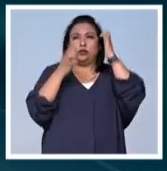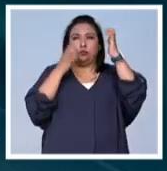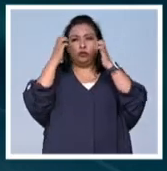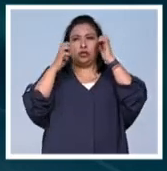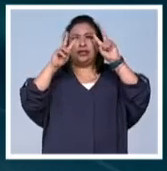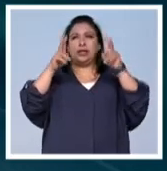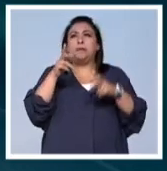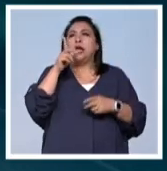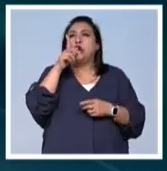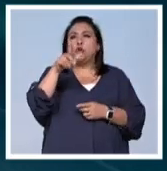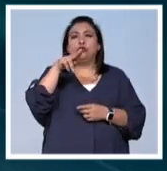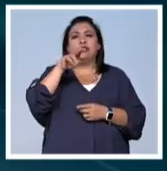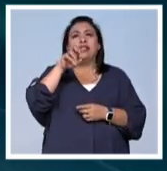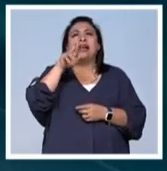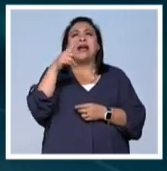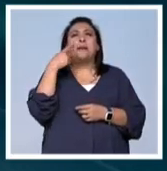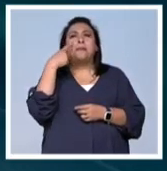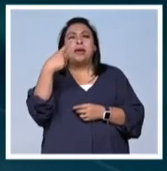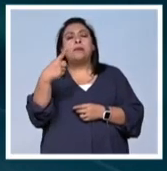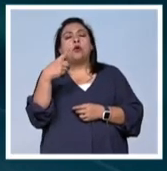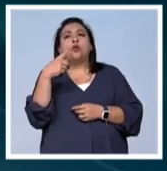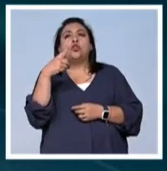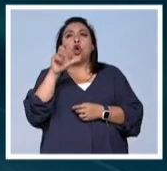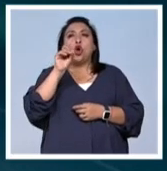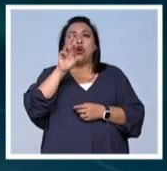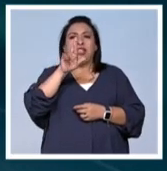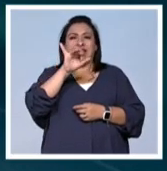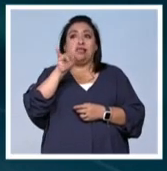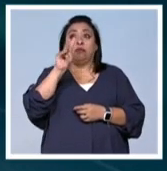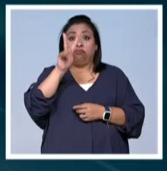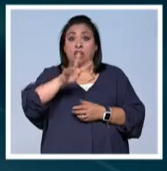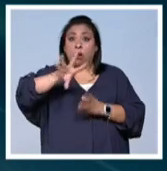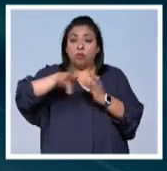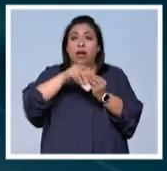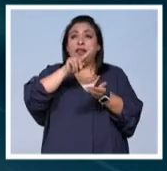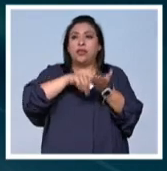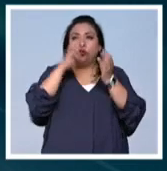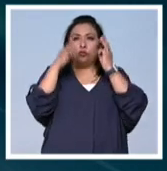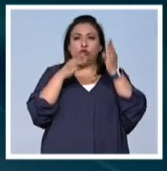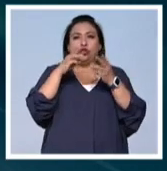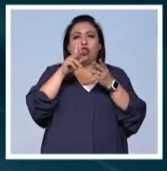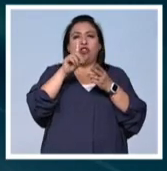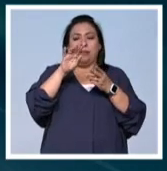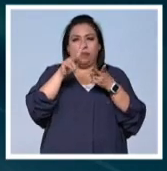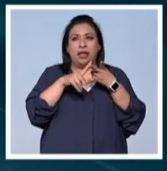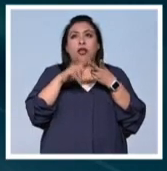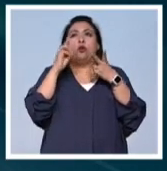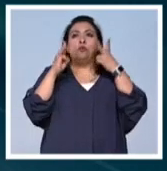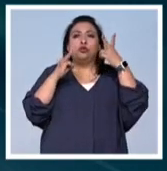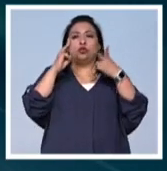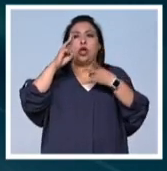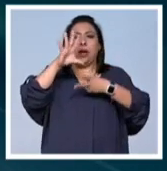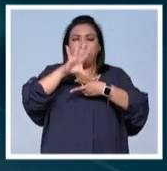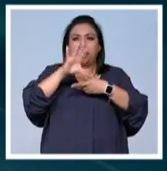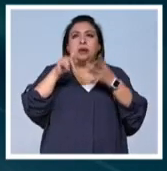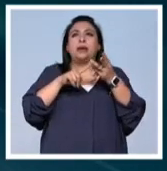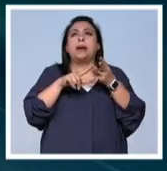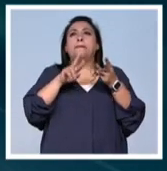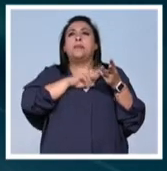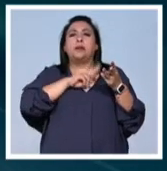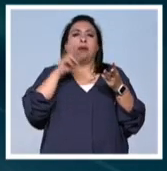luz del nácar reflejos de oriente que reúne la colección Real del Museo del Prado la colección del Museo de América y la privada